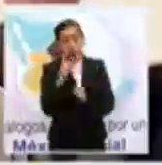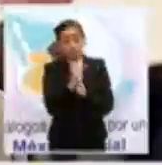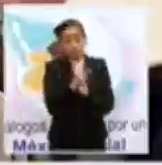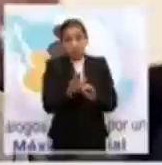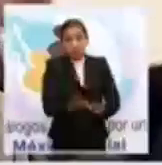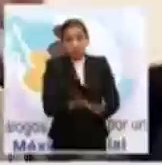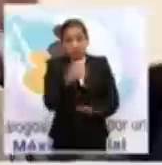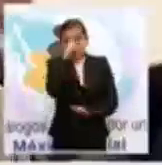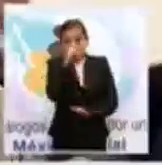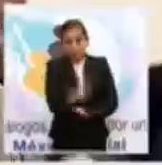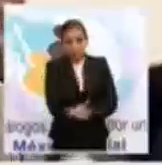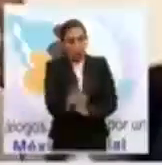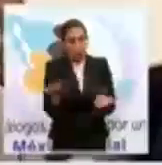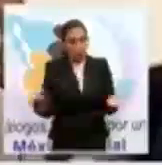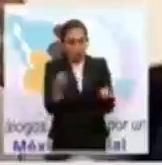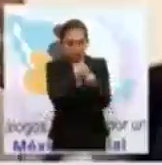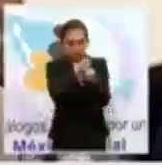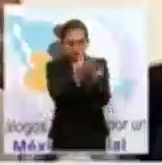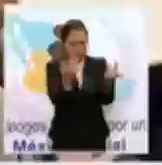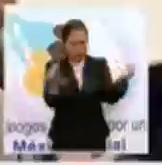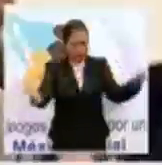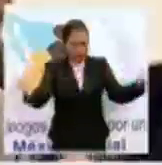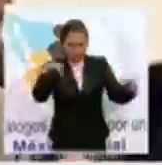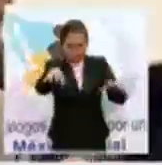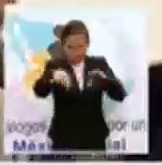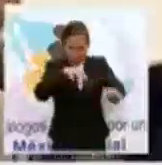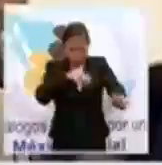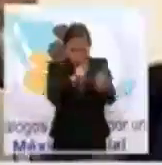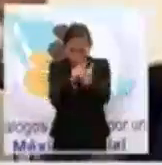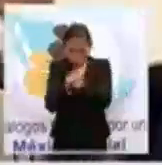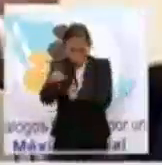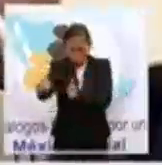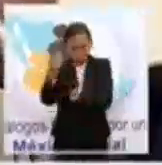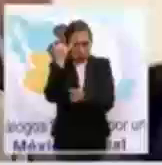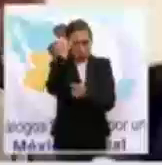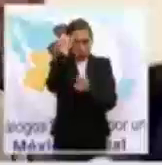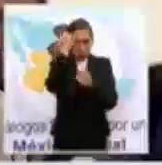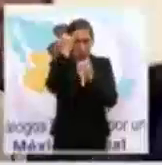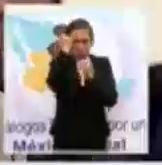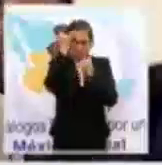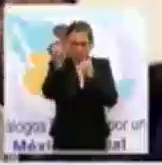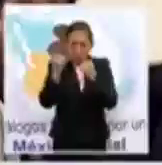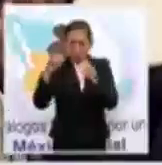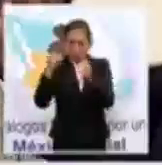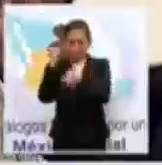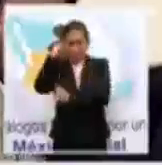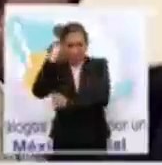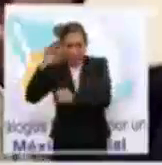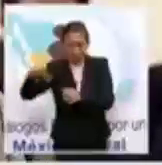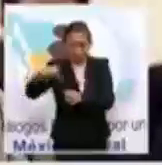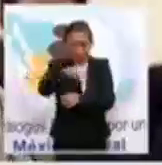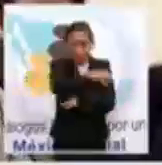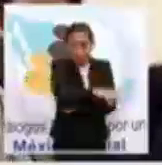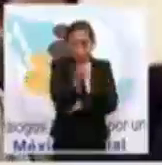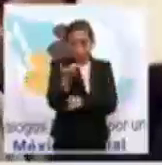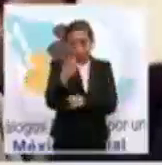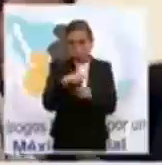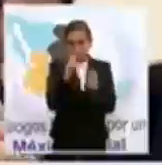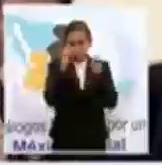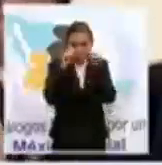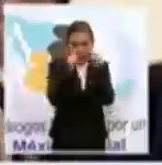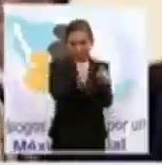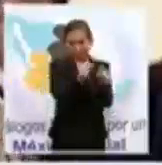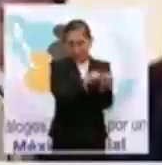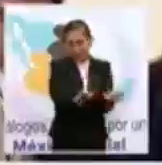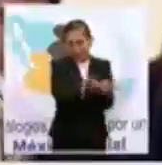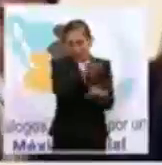país absolutamente diverso, ¿no? En sus manifestaciones, y no solamente en la parte indígena y no indígena, que es una de nuestras grandes brechas, ¿no? Sino